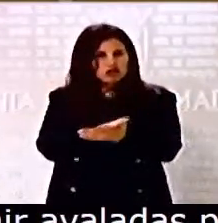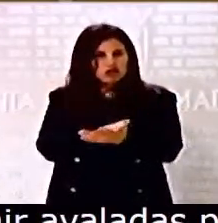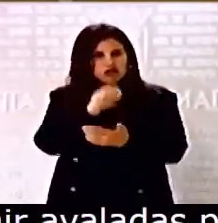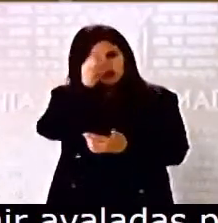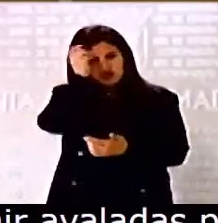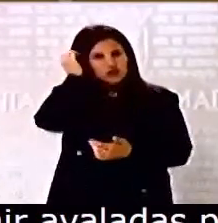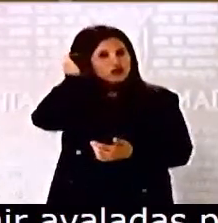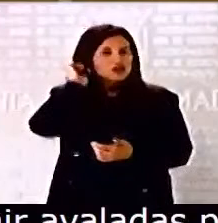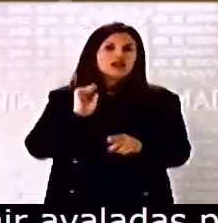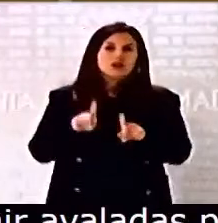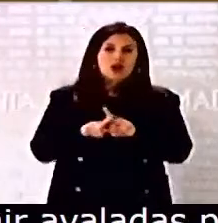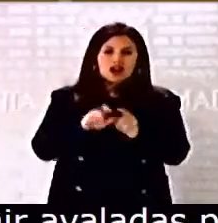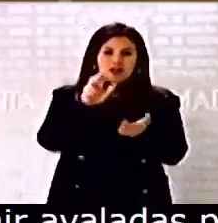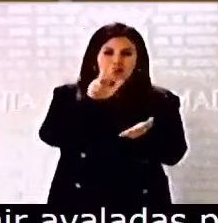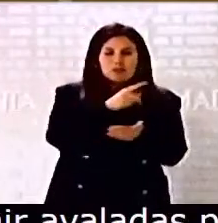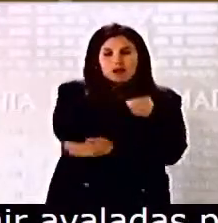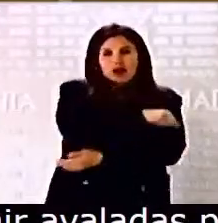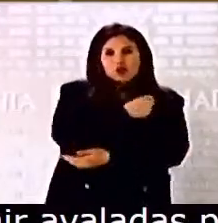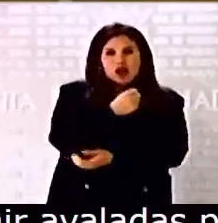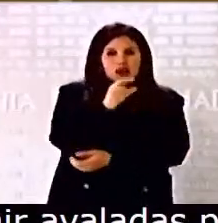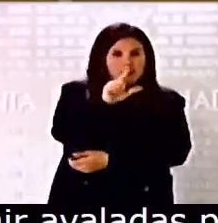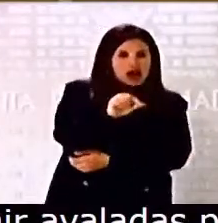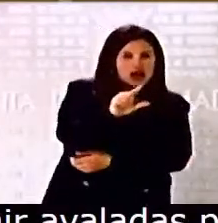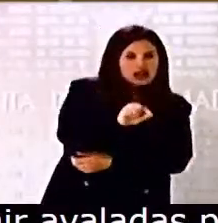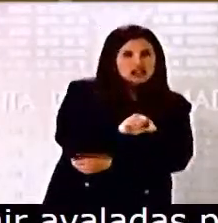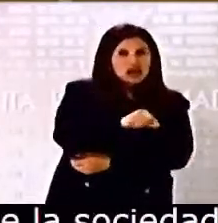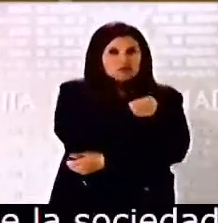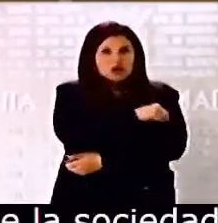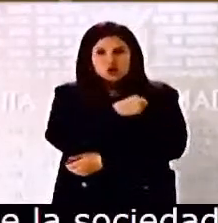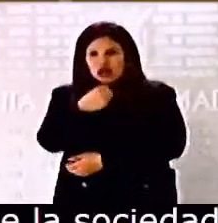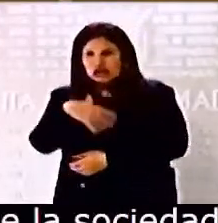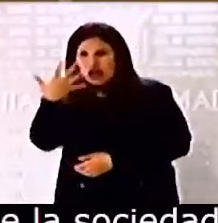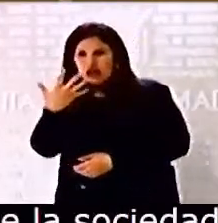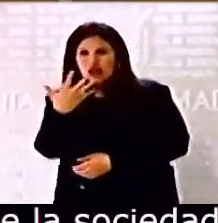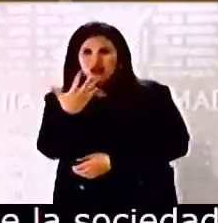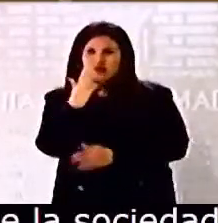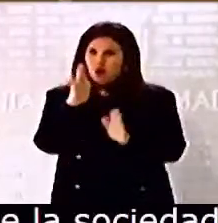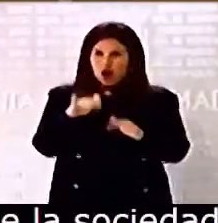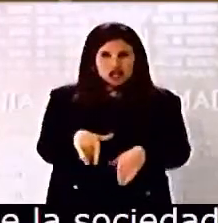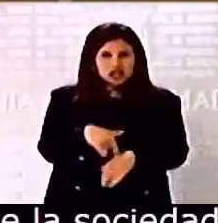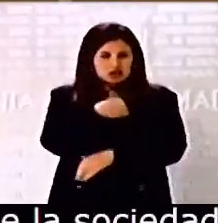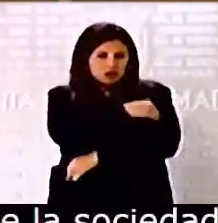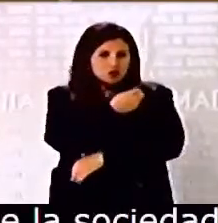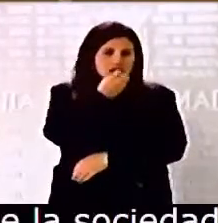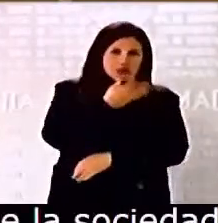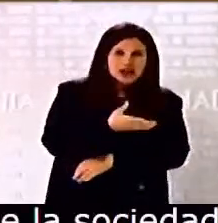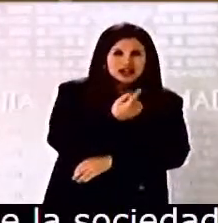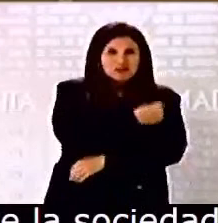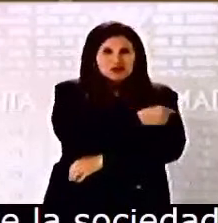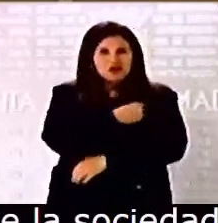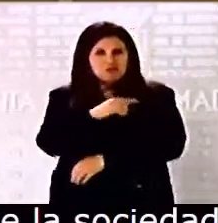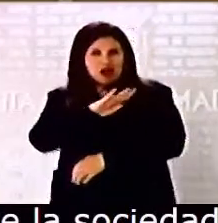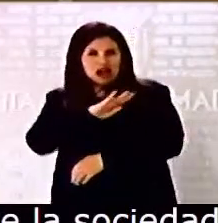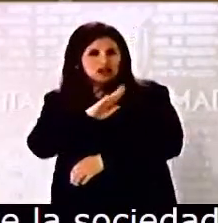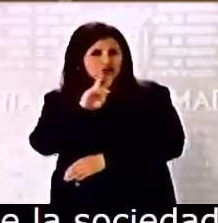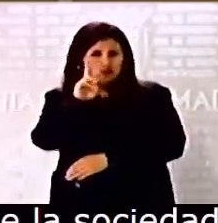vacunas baratas y vacunas caras. Aquí no existen vacunas buenas y vacunas malas.